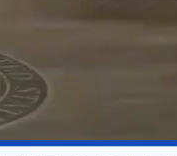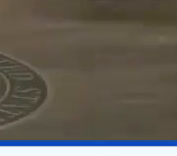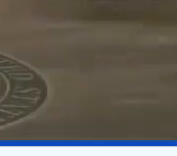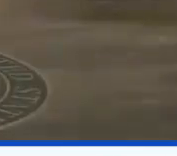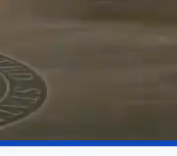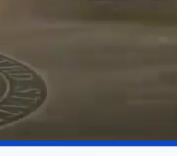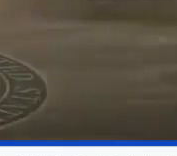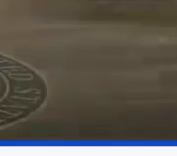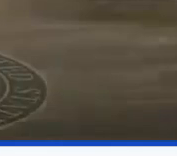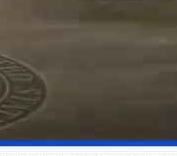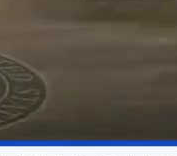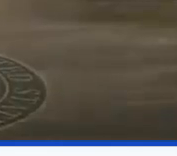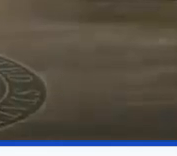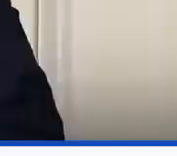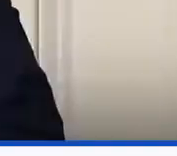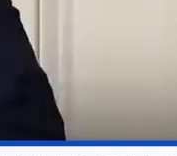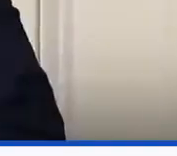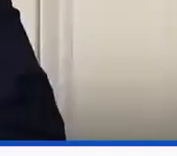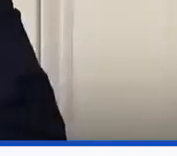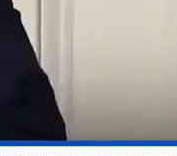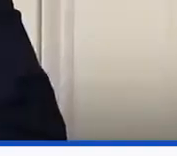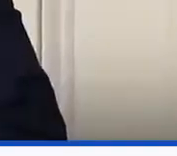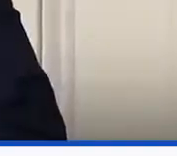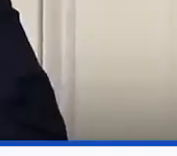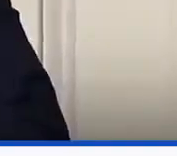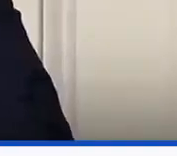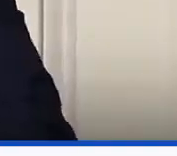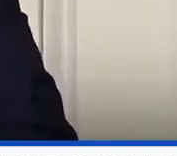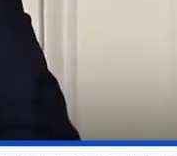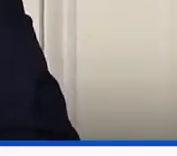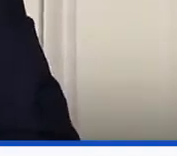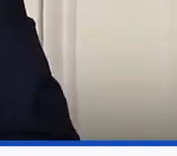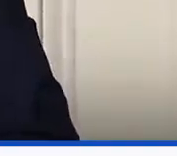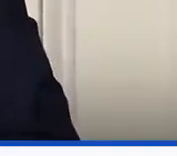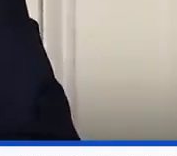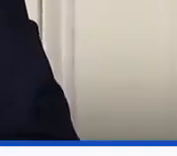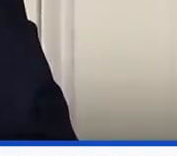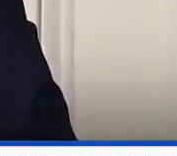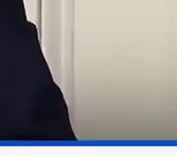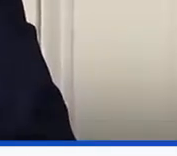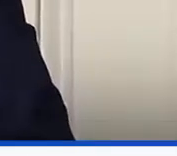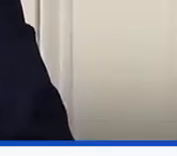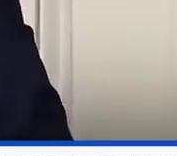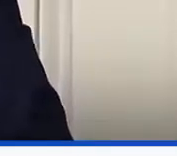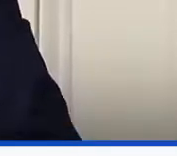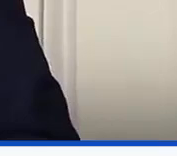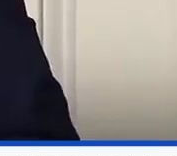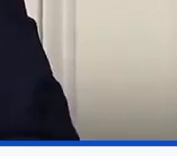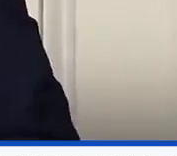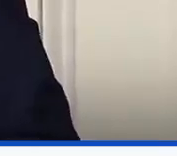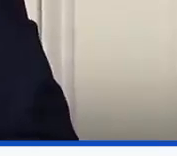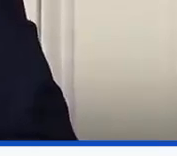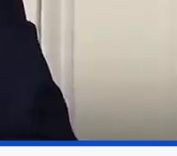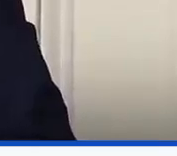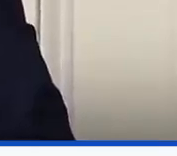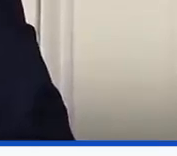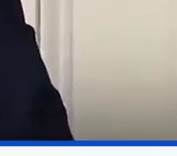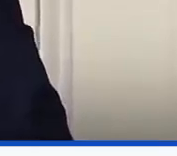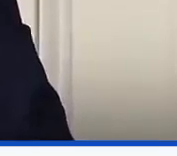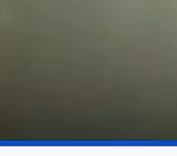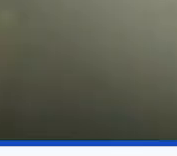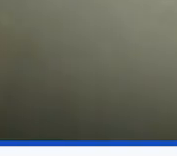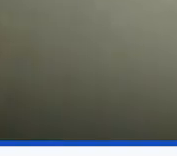presidente Joe Biden cumple un año en la presidencia. Omicron is a source of concern. Arrastra aún la batalla contra el COVID-19 y un nuevo repunte de